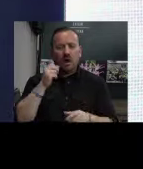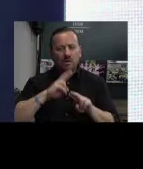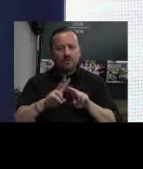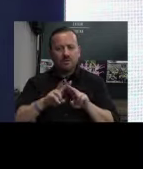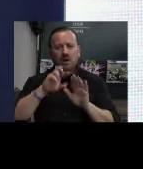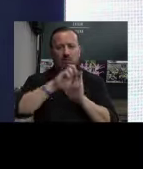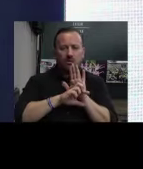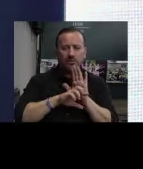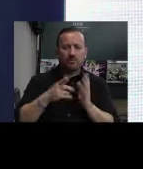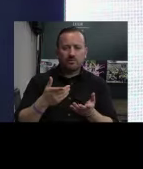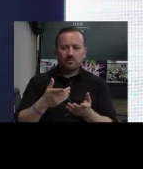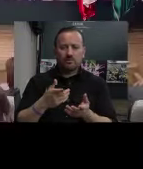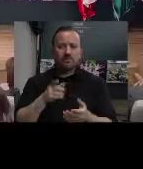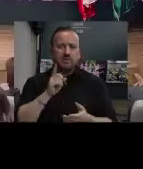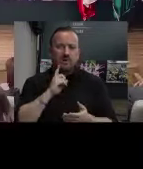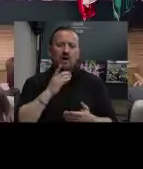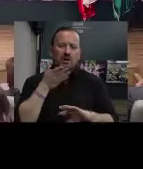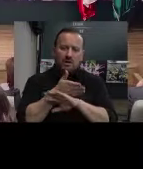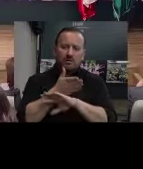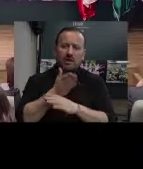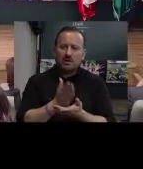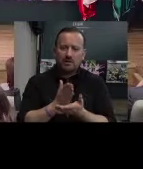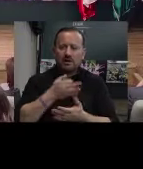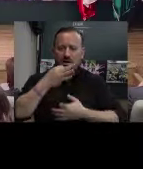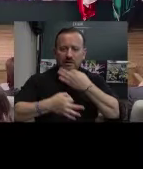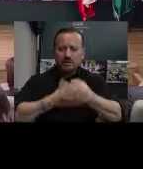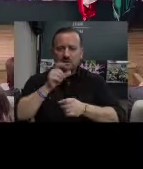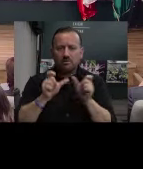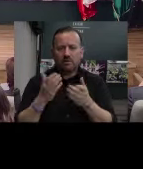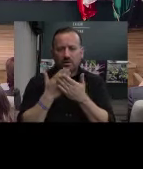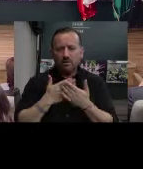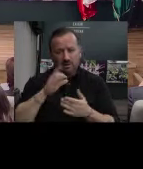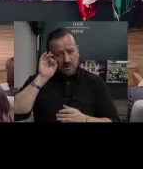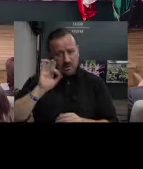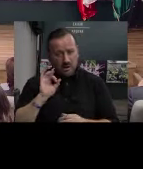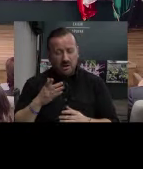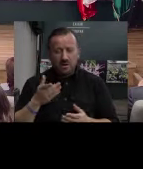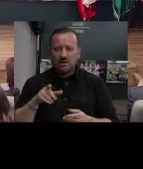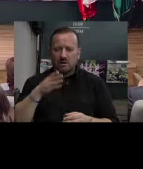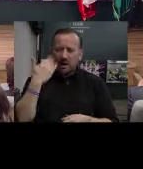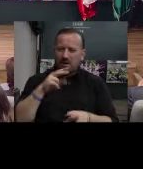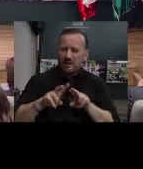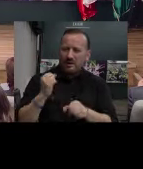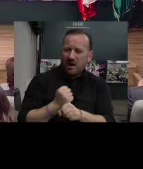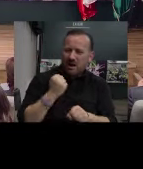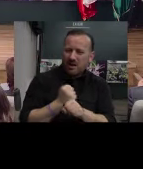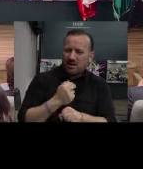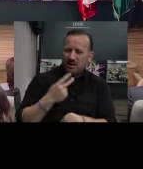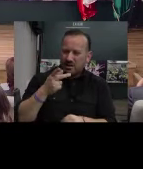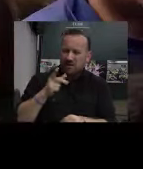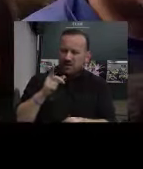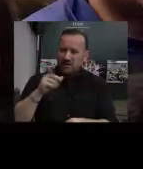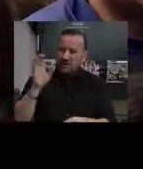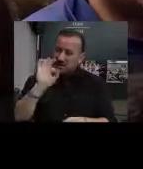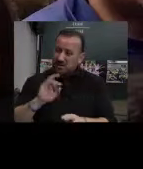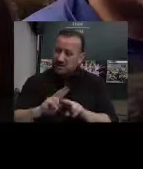del medio venía a las clases a decirle a los estudiantes sabes que el taller que hicimos con voz el sábado pasado se